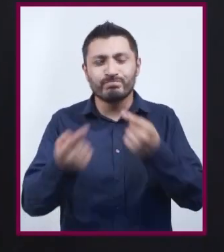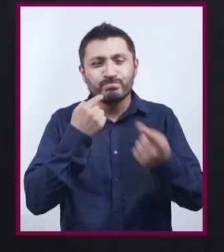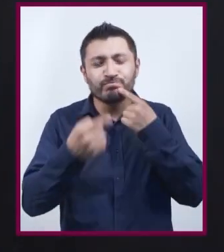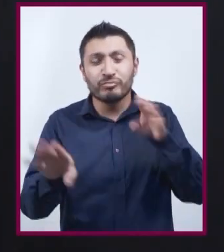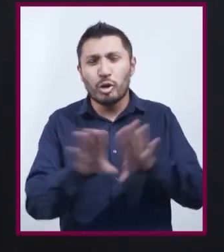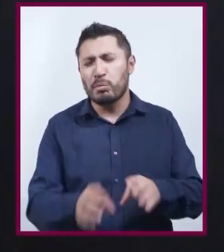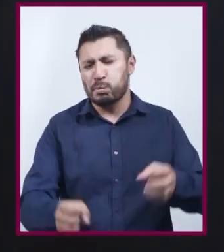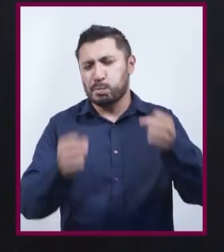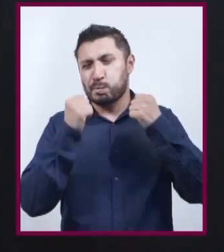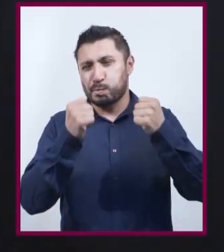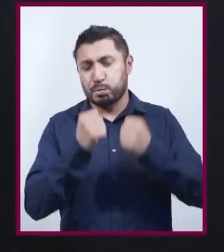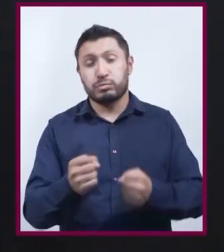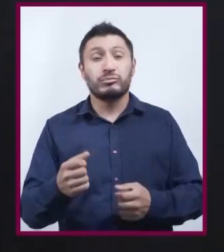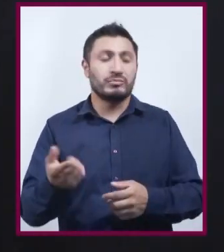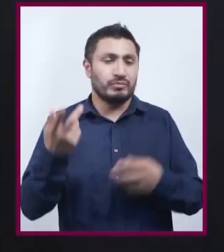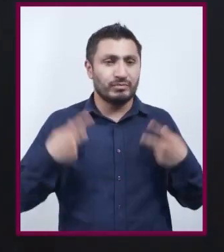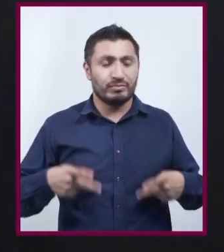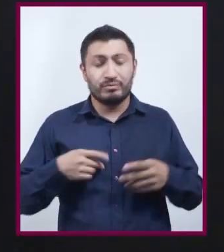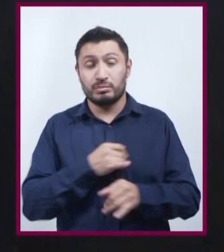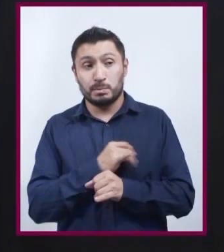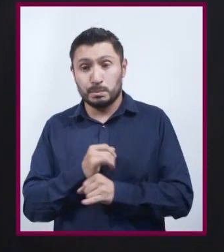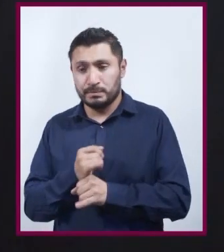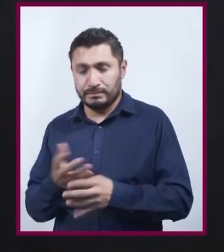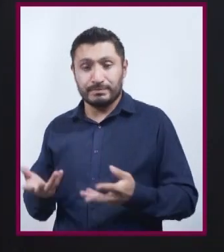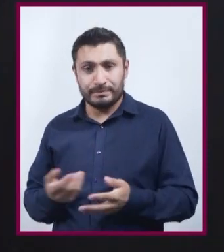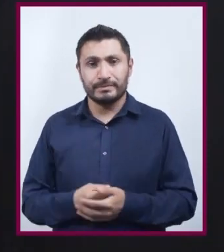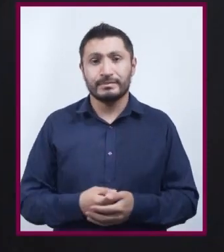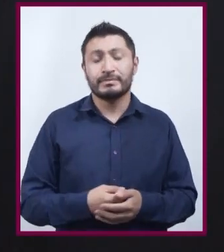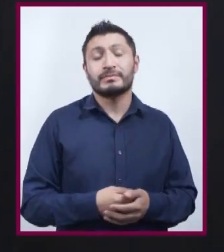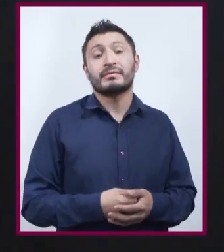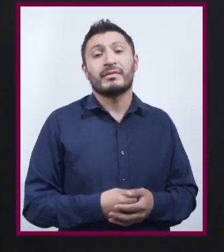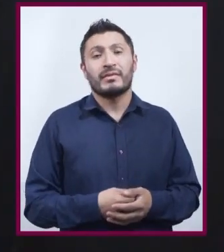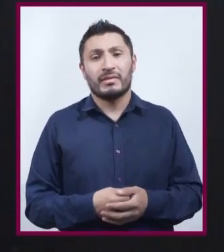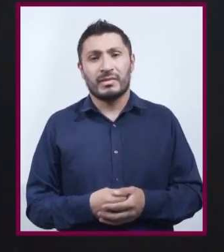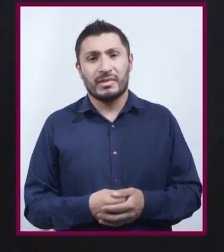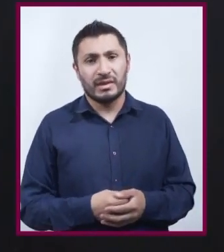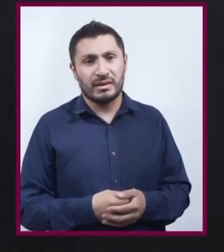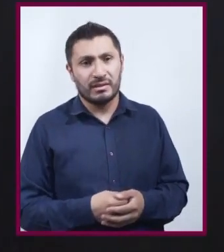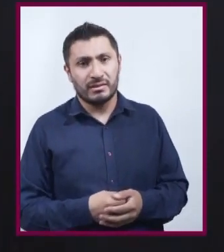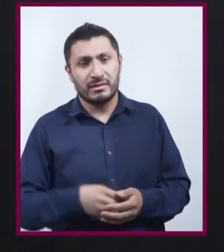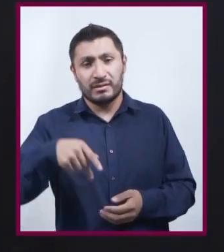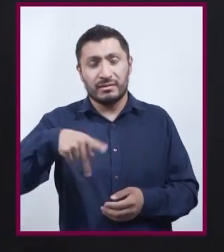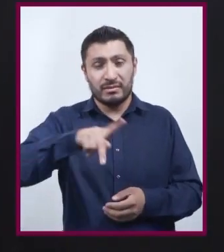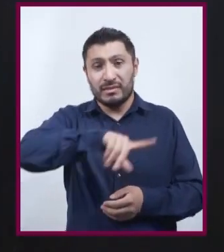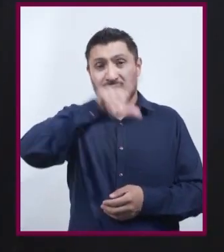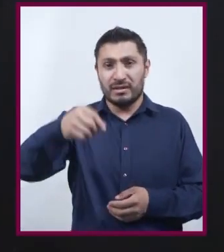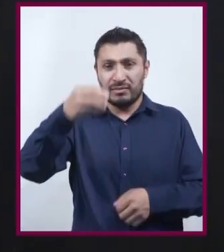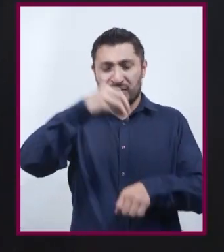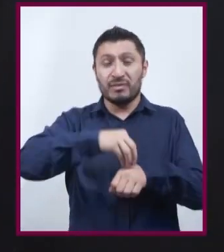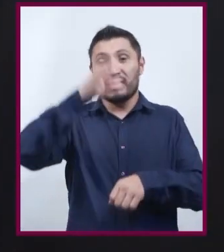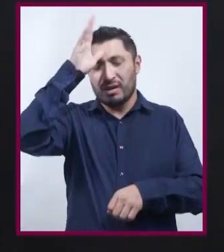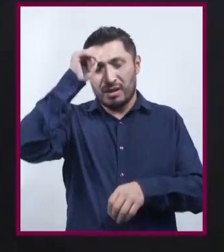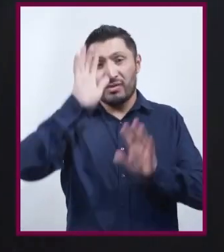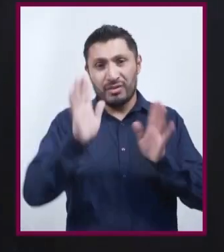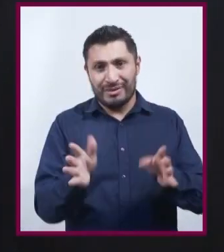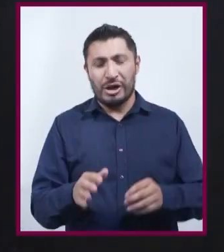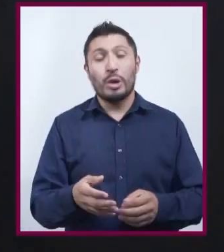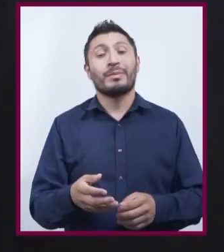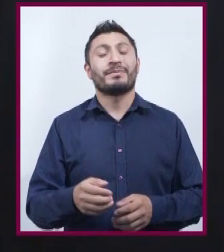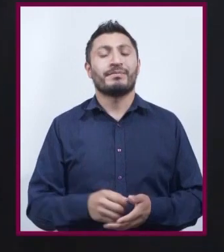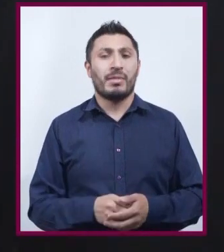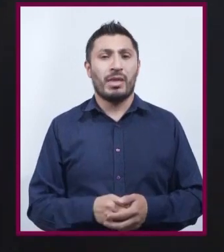historia? Los debates se vuelven muy intensos entre los estudiosos, pero se llega a un acuerdo décadas más